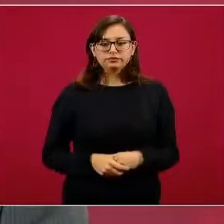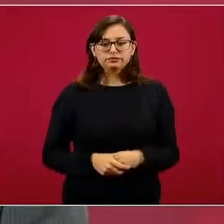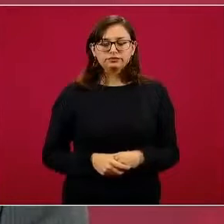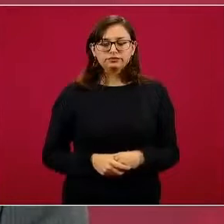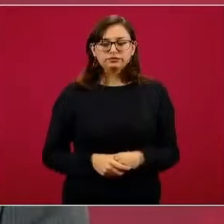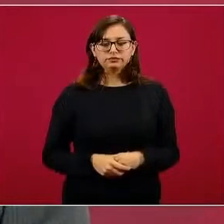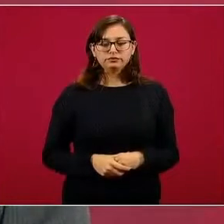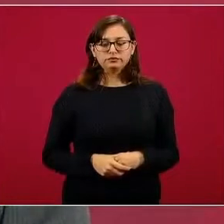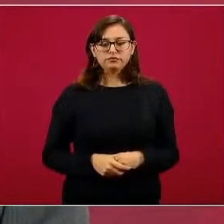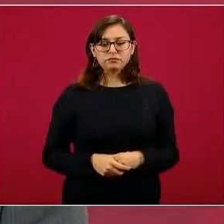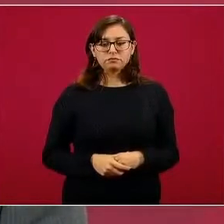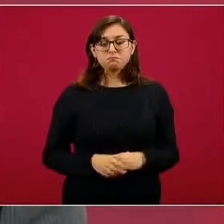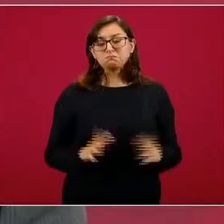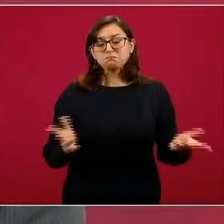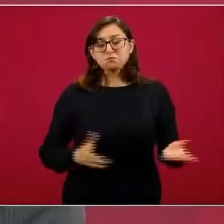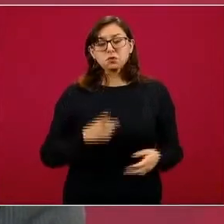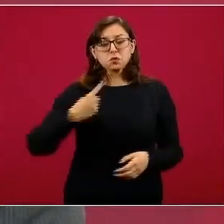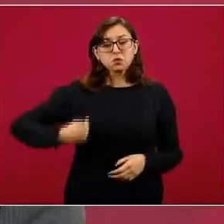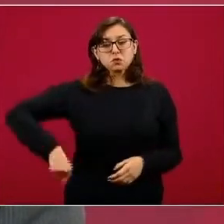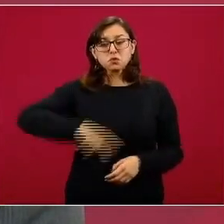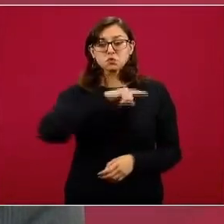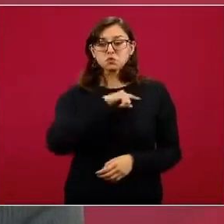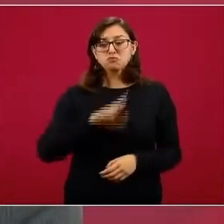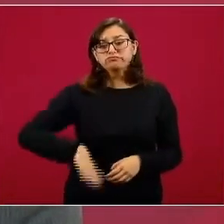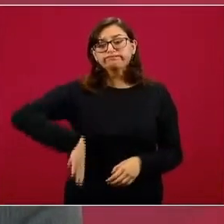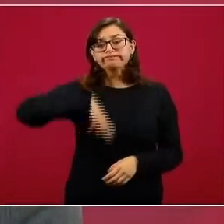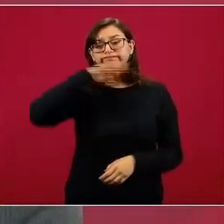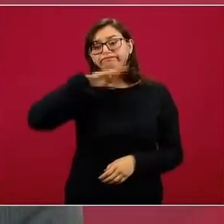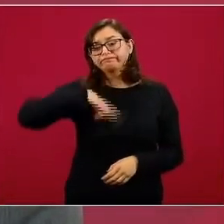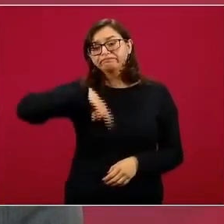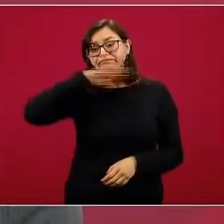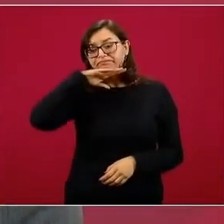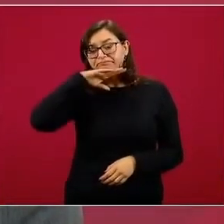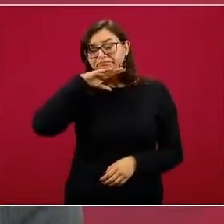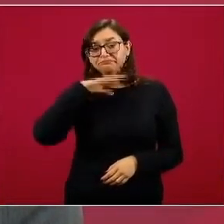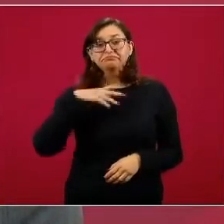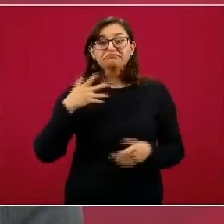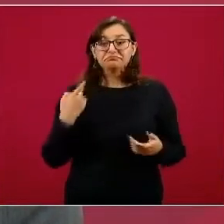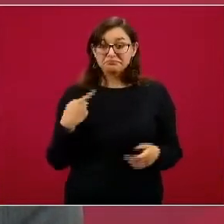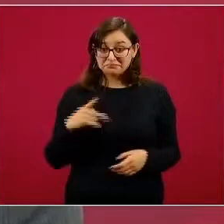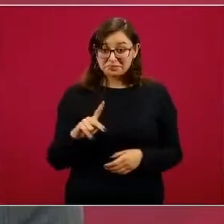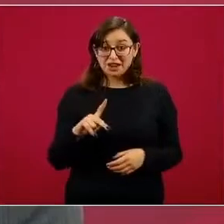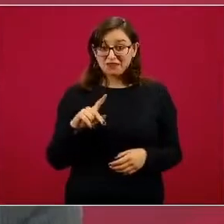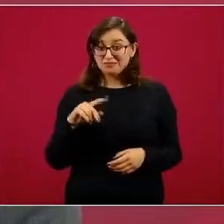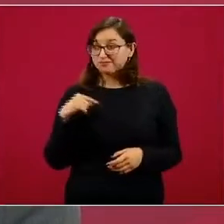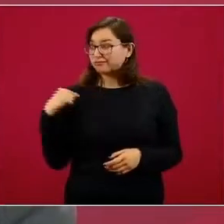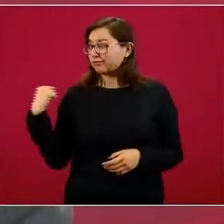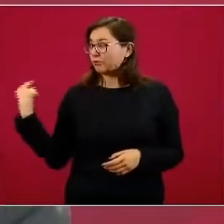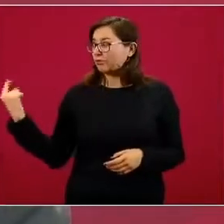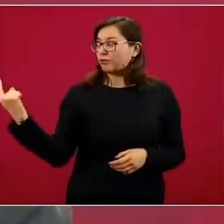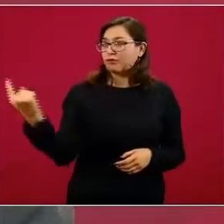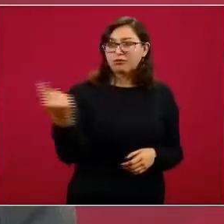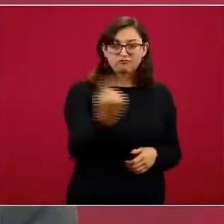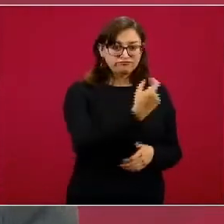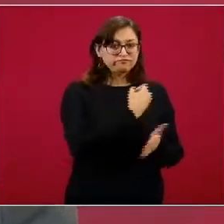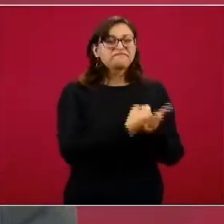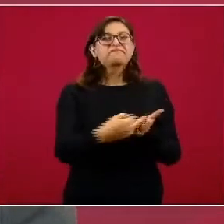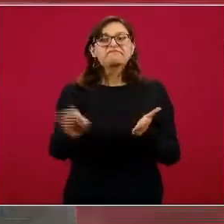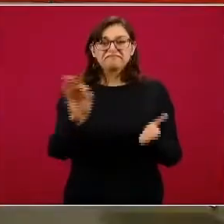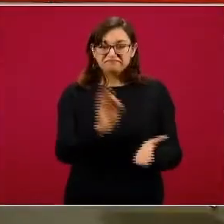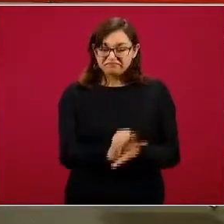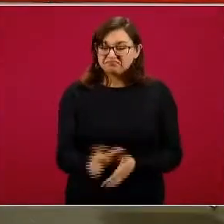Quizá sin habernos percatado, siempre hemos estado rodeados de héroes. Estos se han